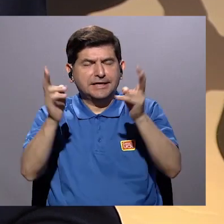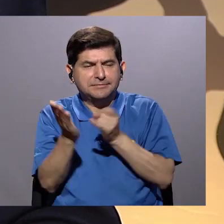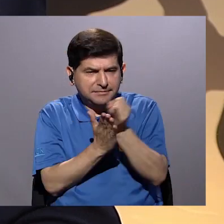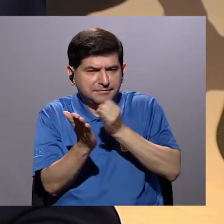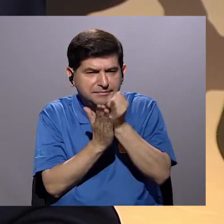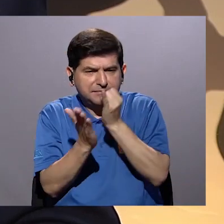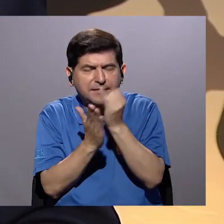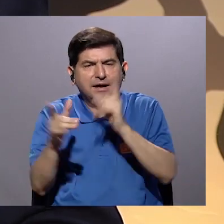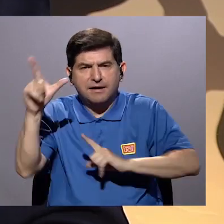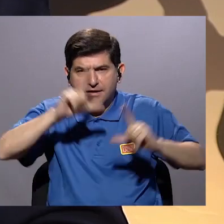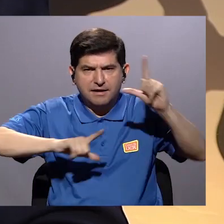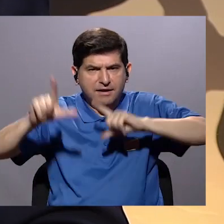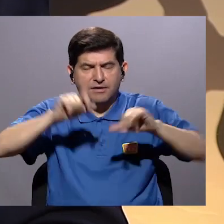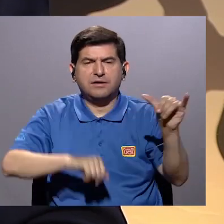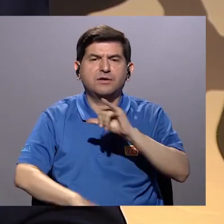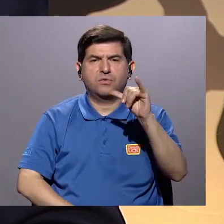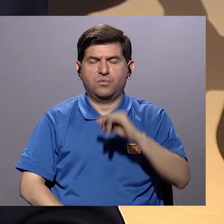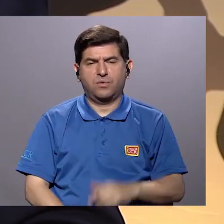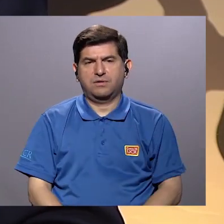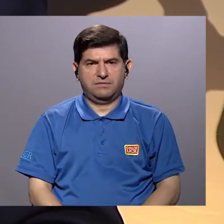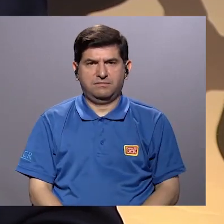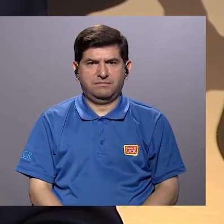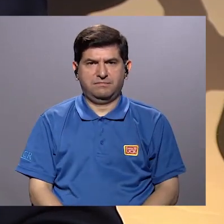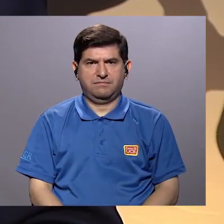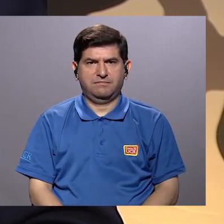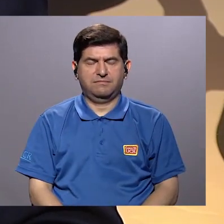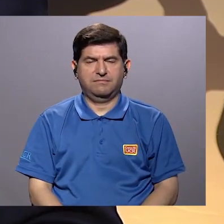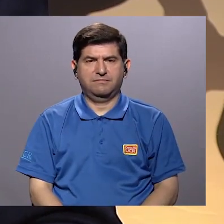en nuestro laboratorio, y también cómo